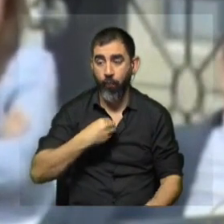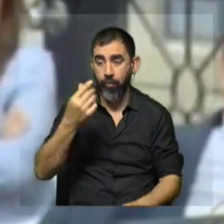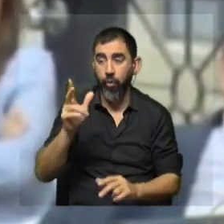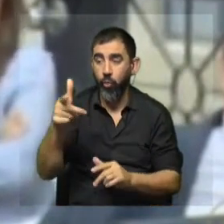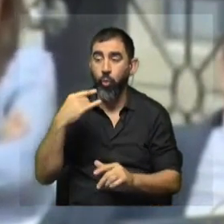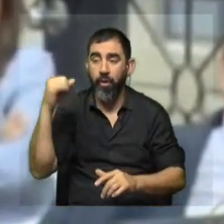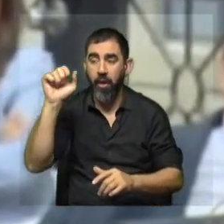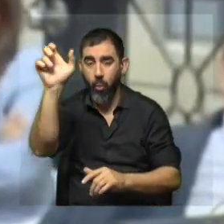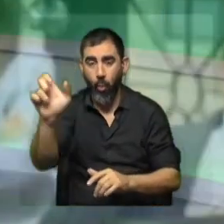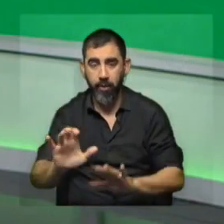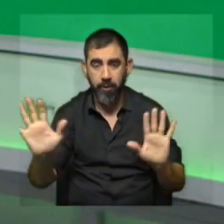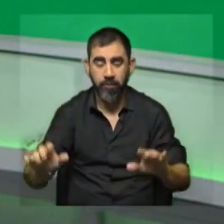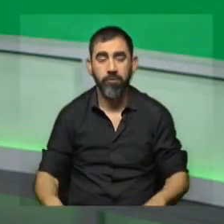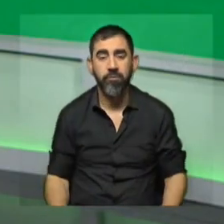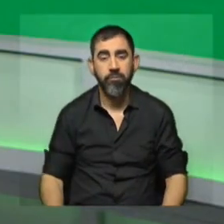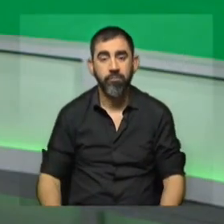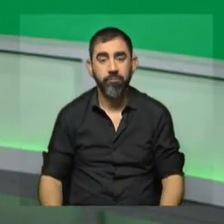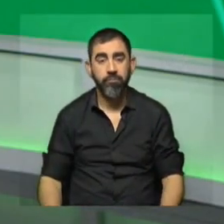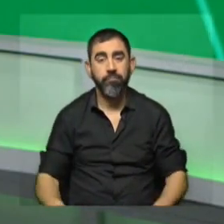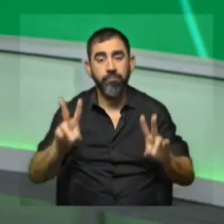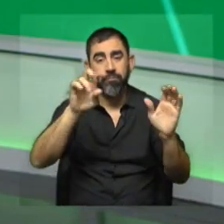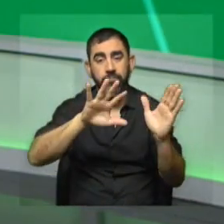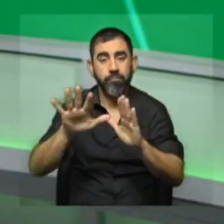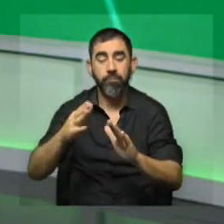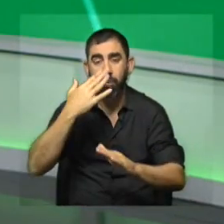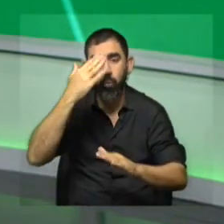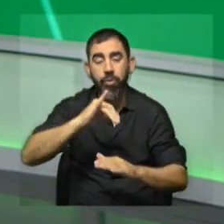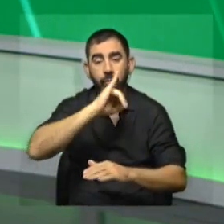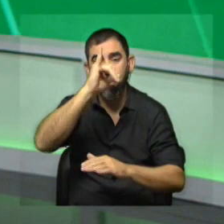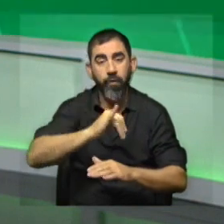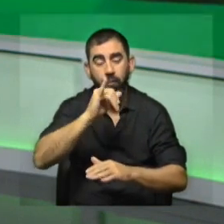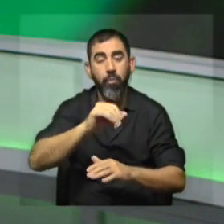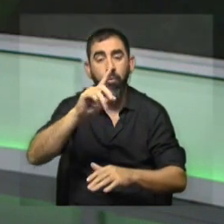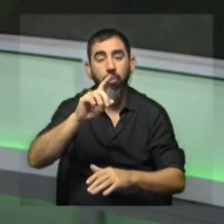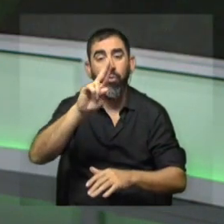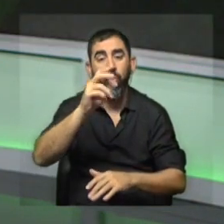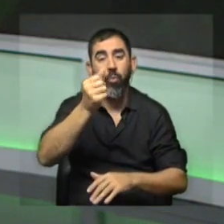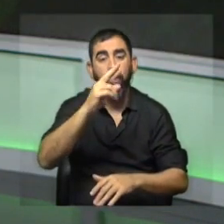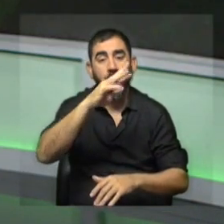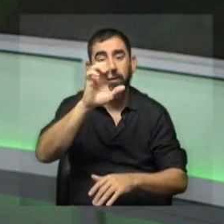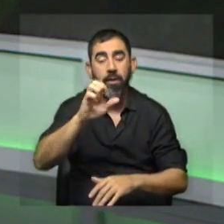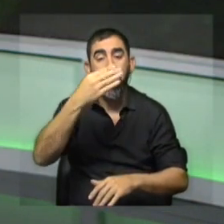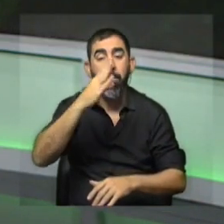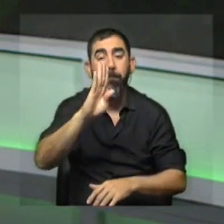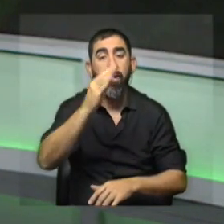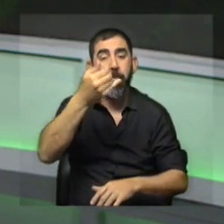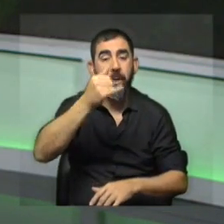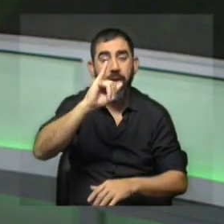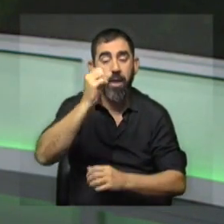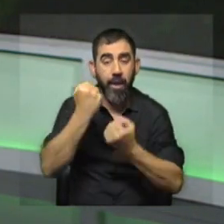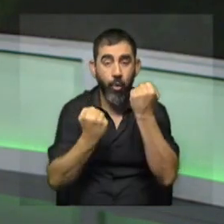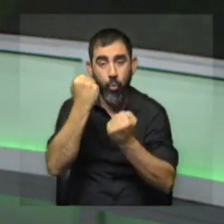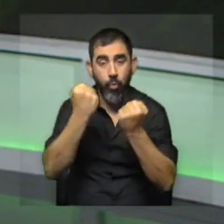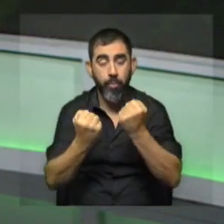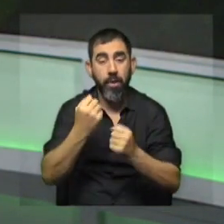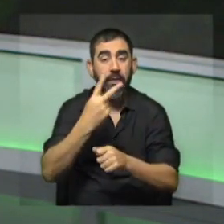los delincuentes. Vamos a otros temas. Según el último informe del Instituto Cuesta Duarte, el Producto Bruto Interno de la economía uruguaya